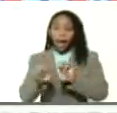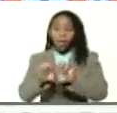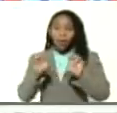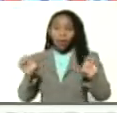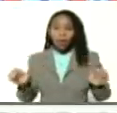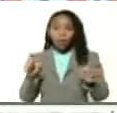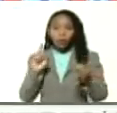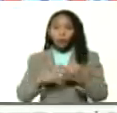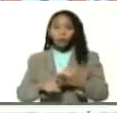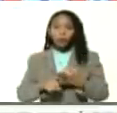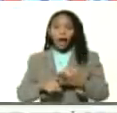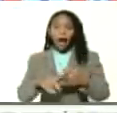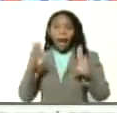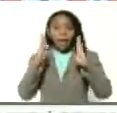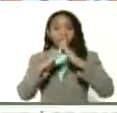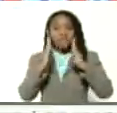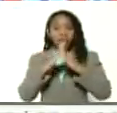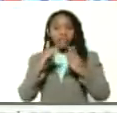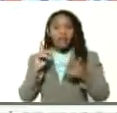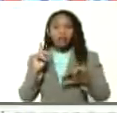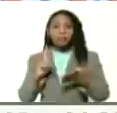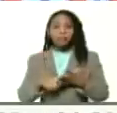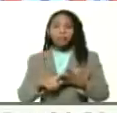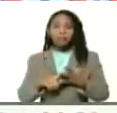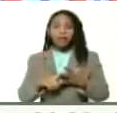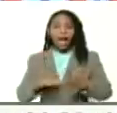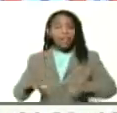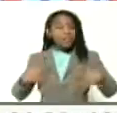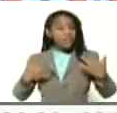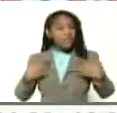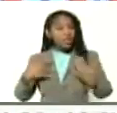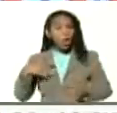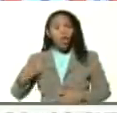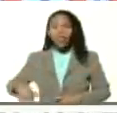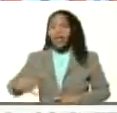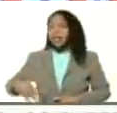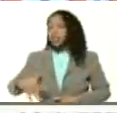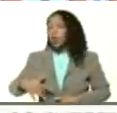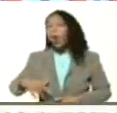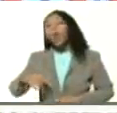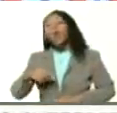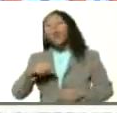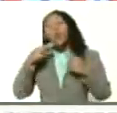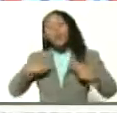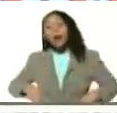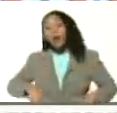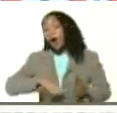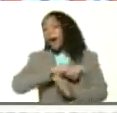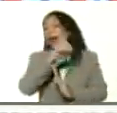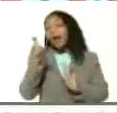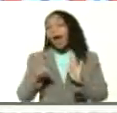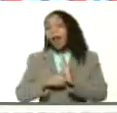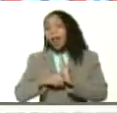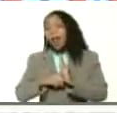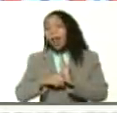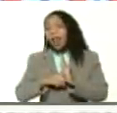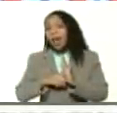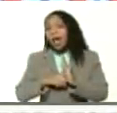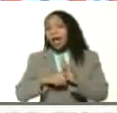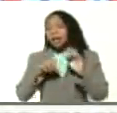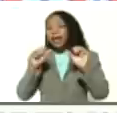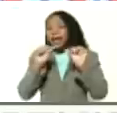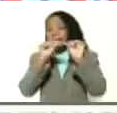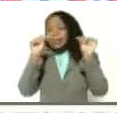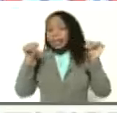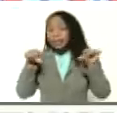educación, a la vivienda, el disfrute de los derechos humanos en general, que sistemáticamente